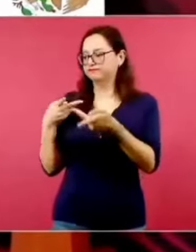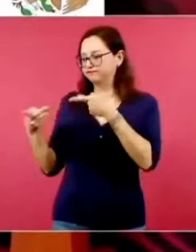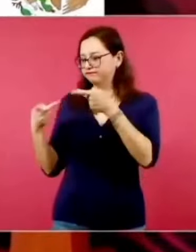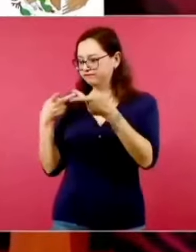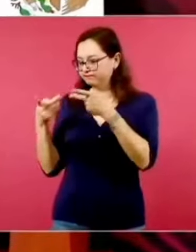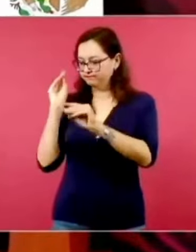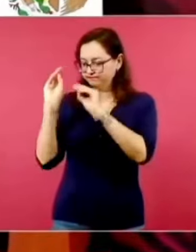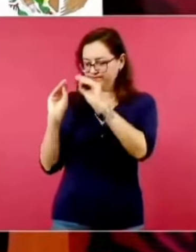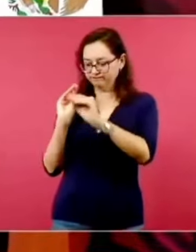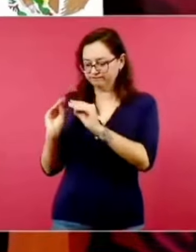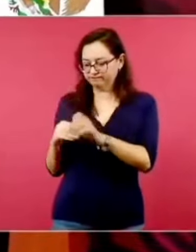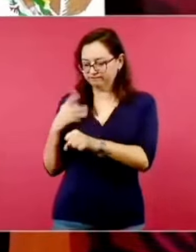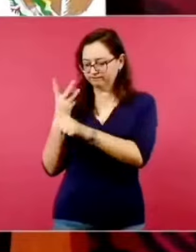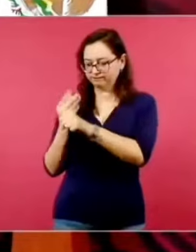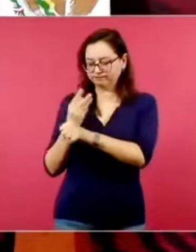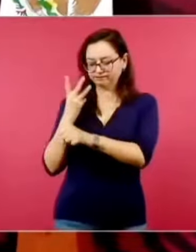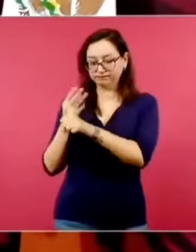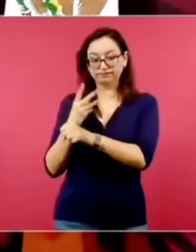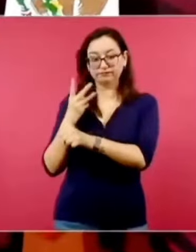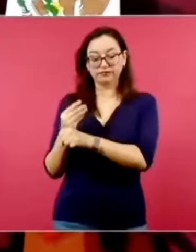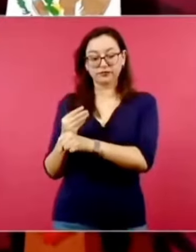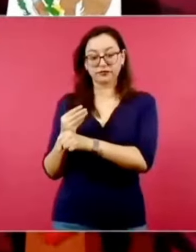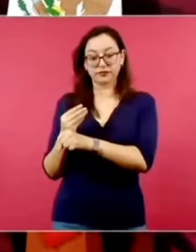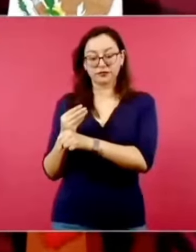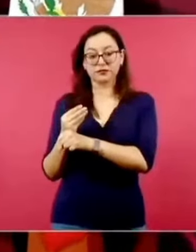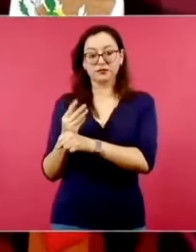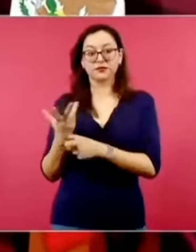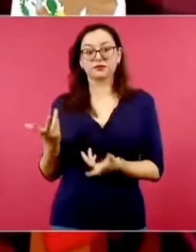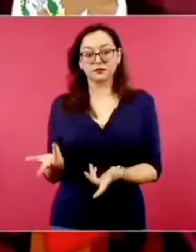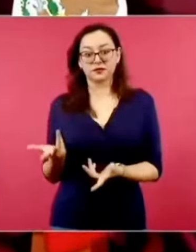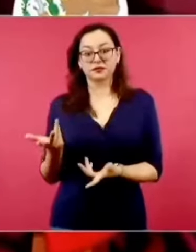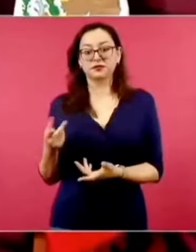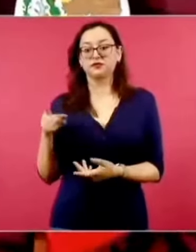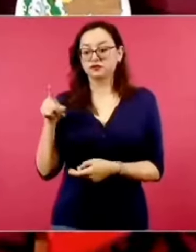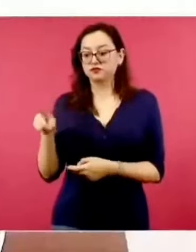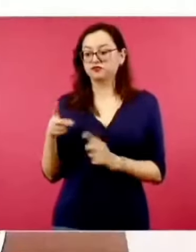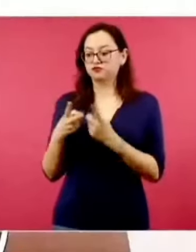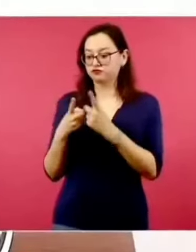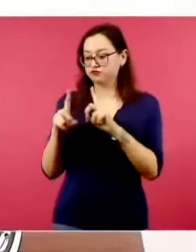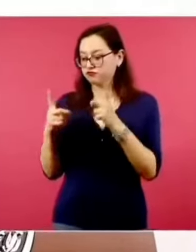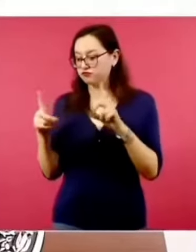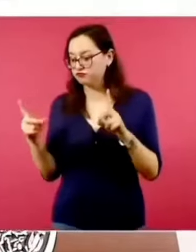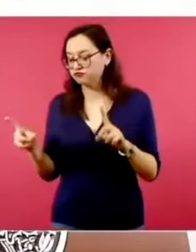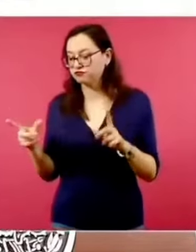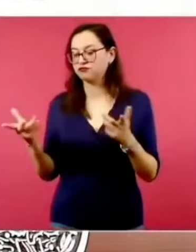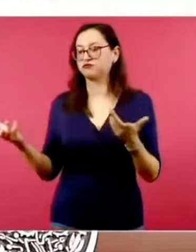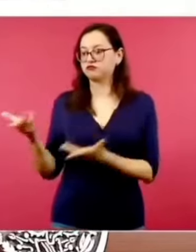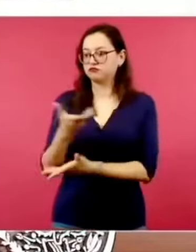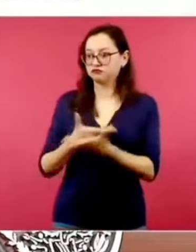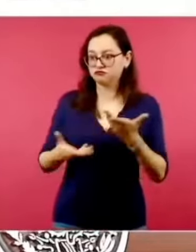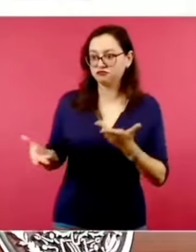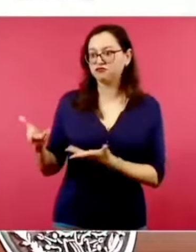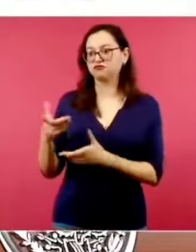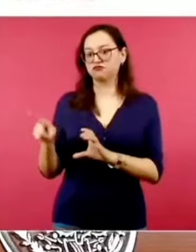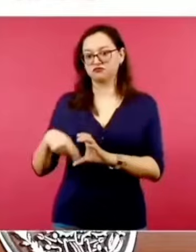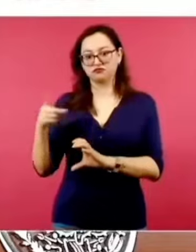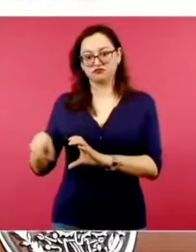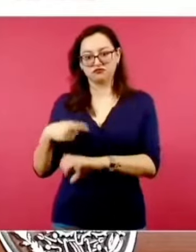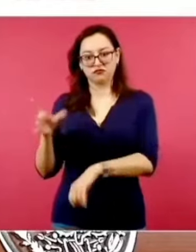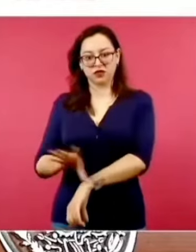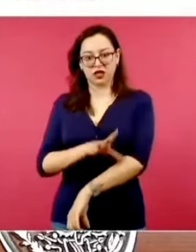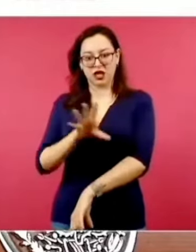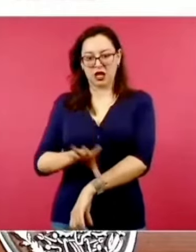de desarrollo de la industria eléctrica sobre todo el fortalecimiento de la Comisión Federal